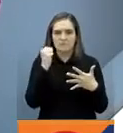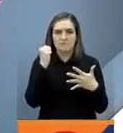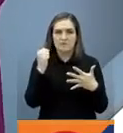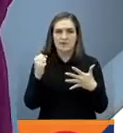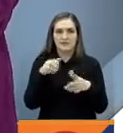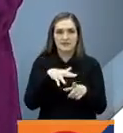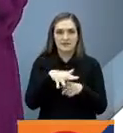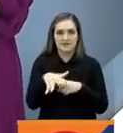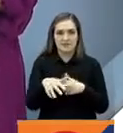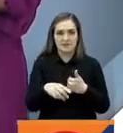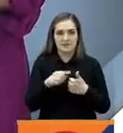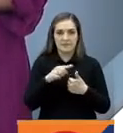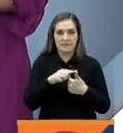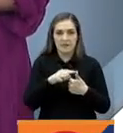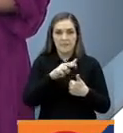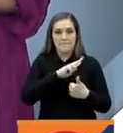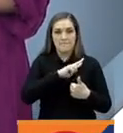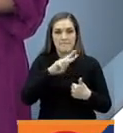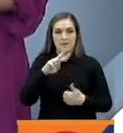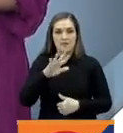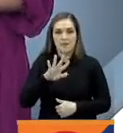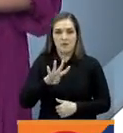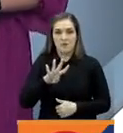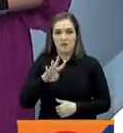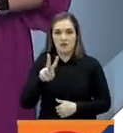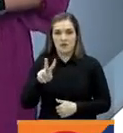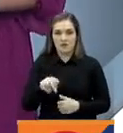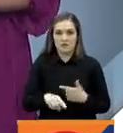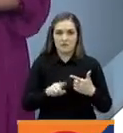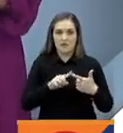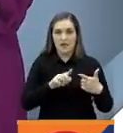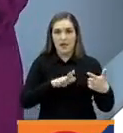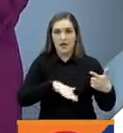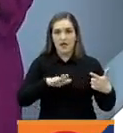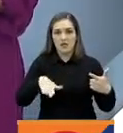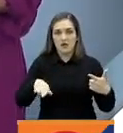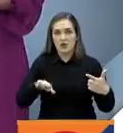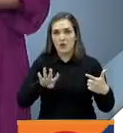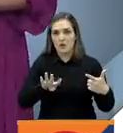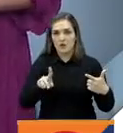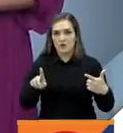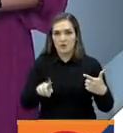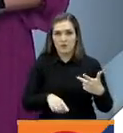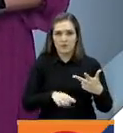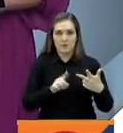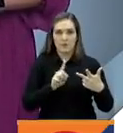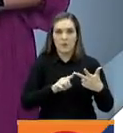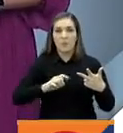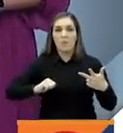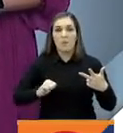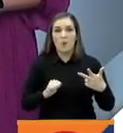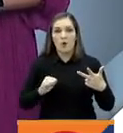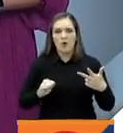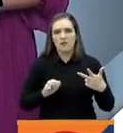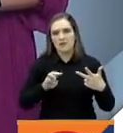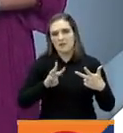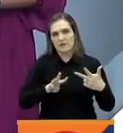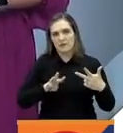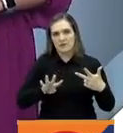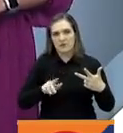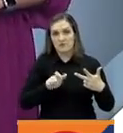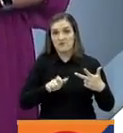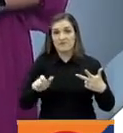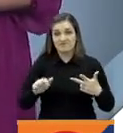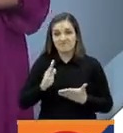afectados. Valle tiene 42 casos. Antioquia tiene 41. En Bogotá, 34